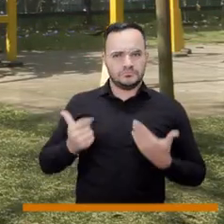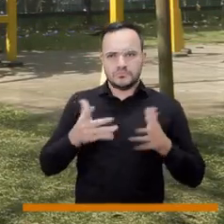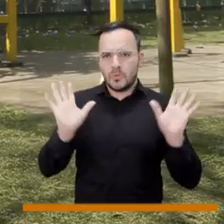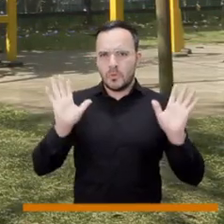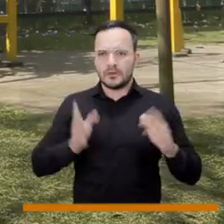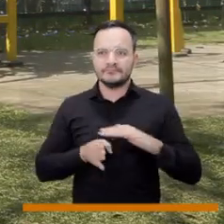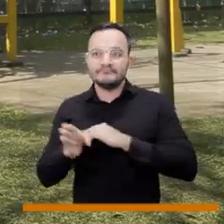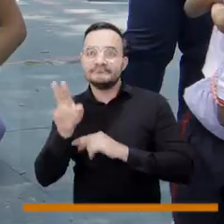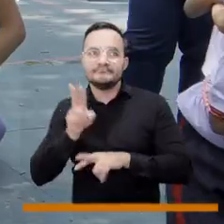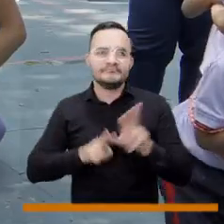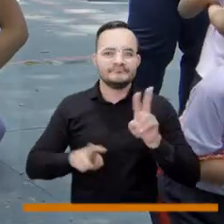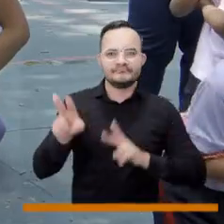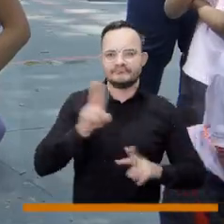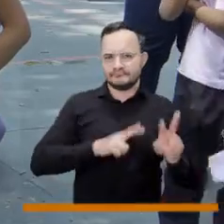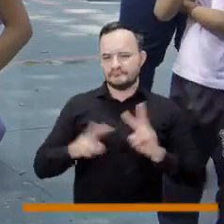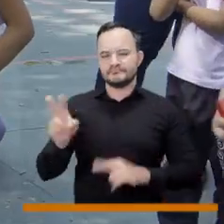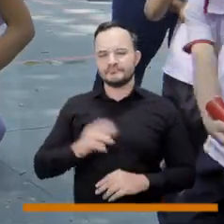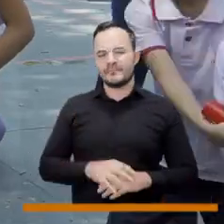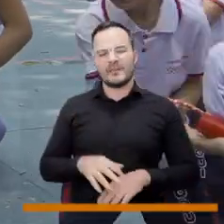para los